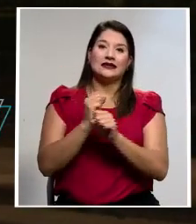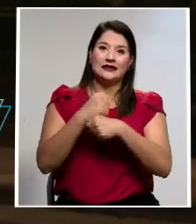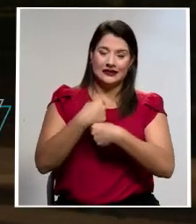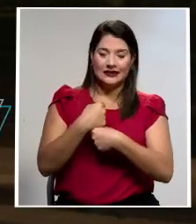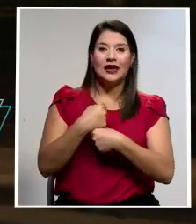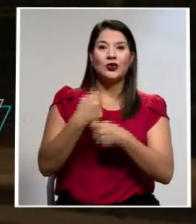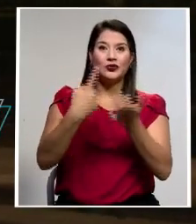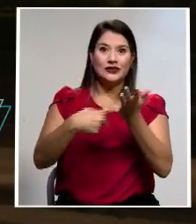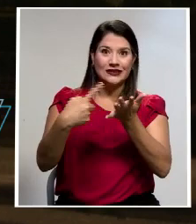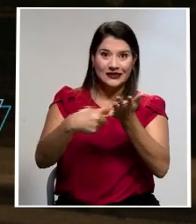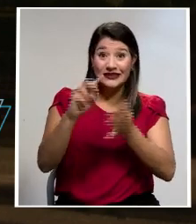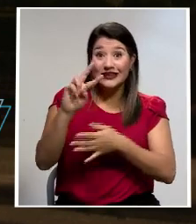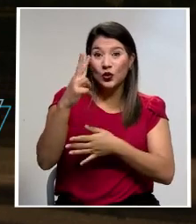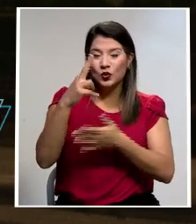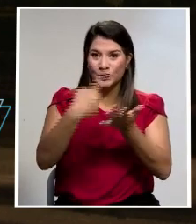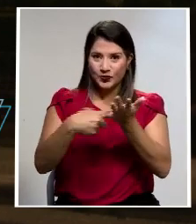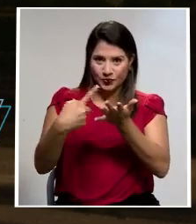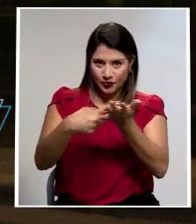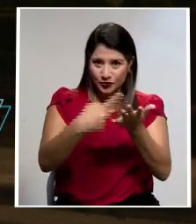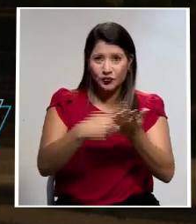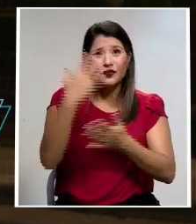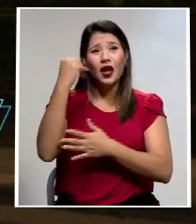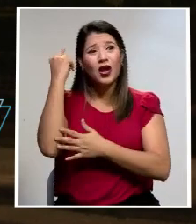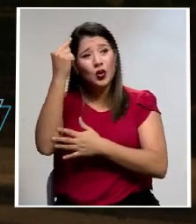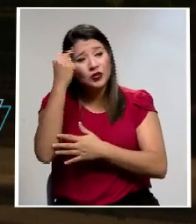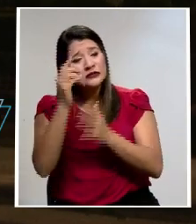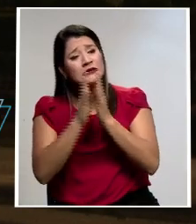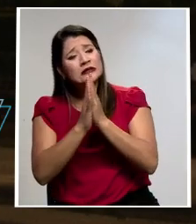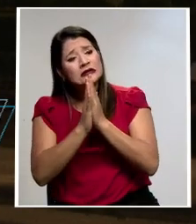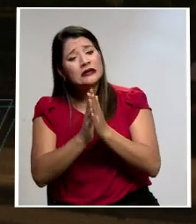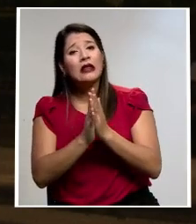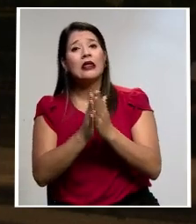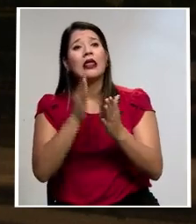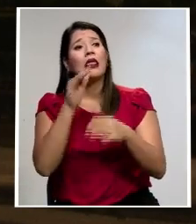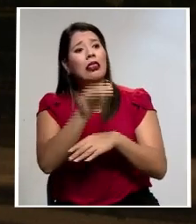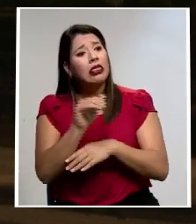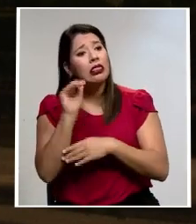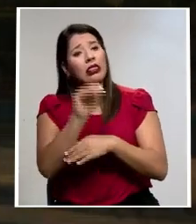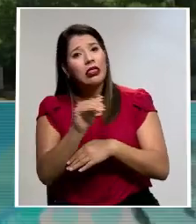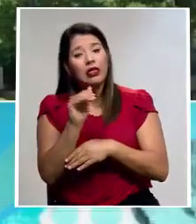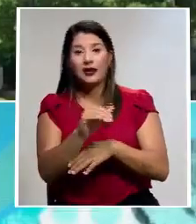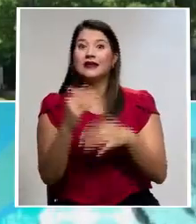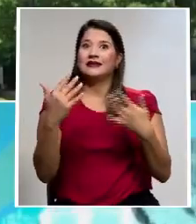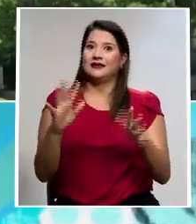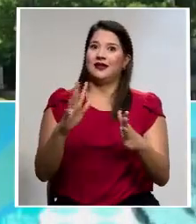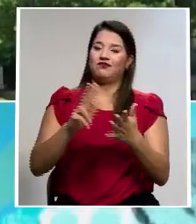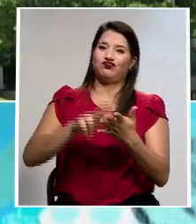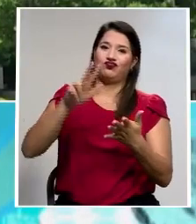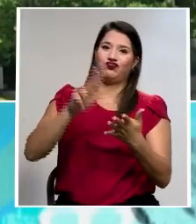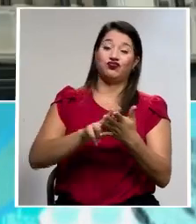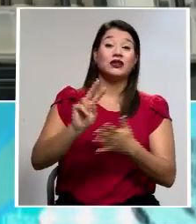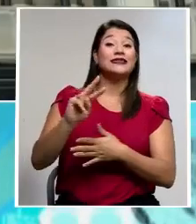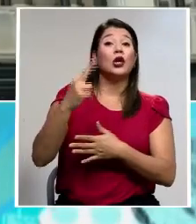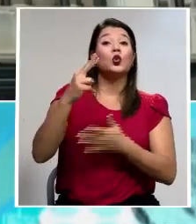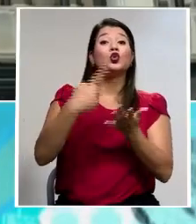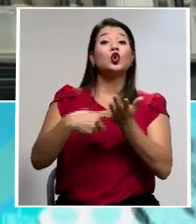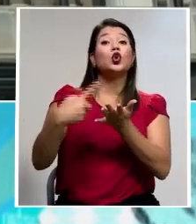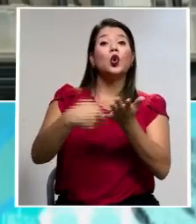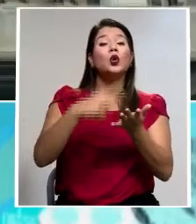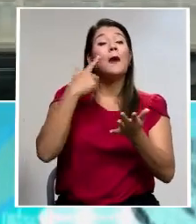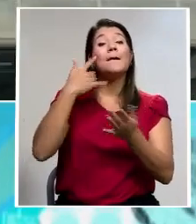tanto pedía, a lo que tanto insistió, que es por lo menos este primer paso para la suscripción del acuerdo por